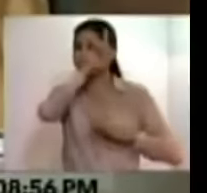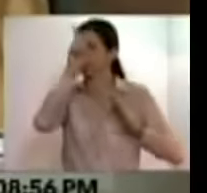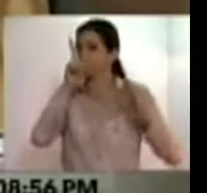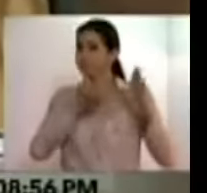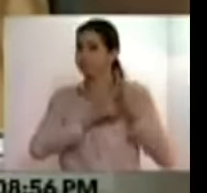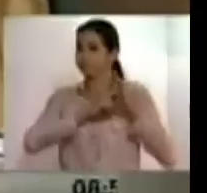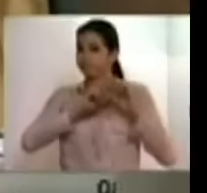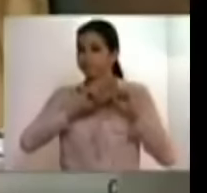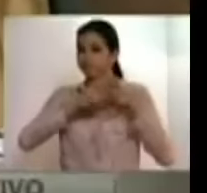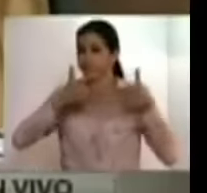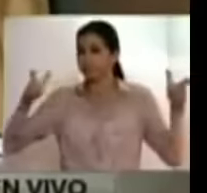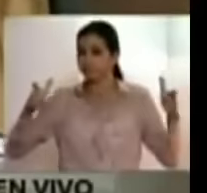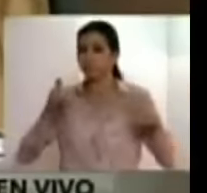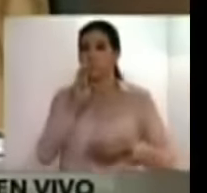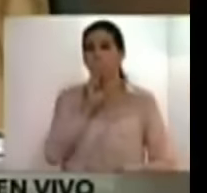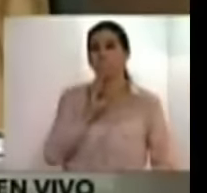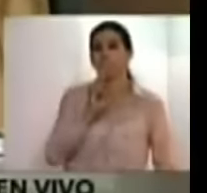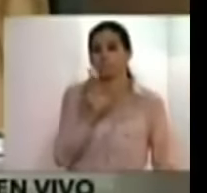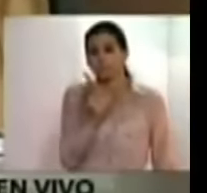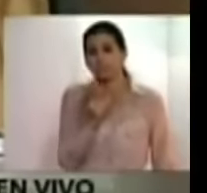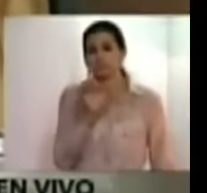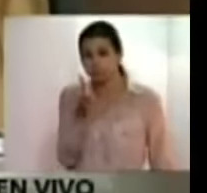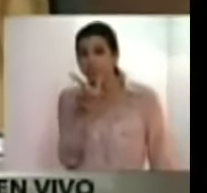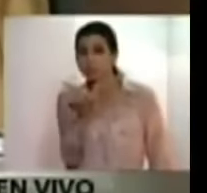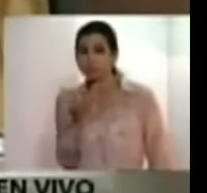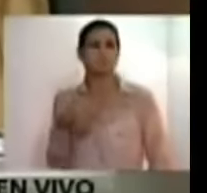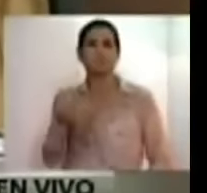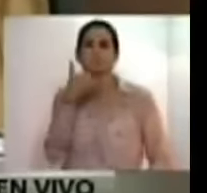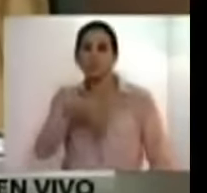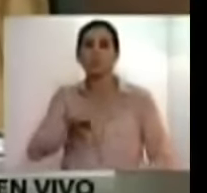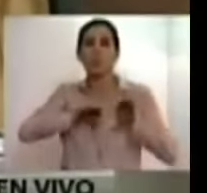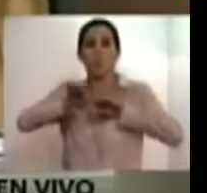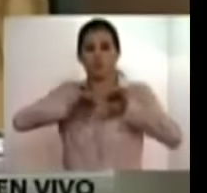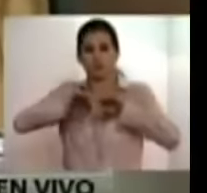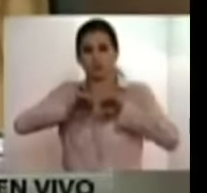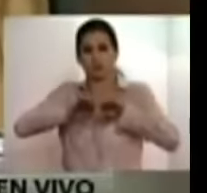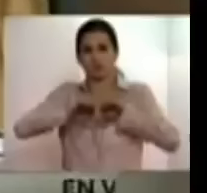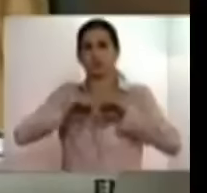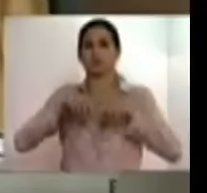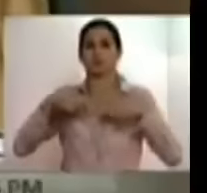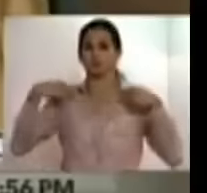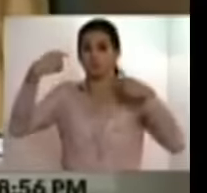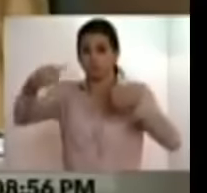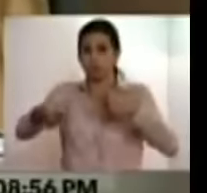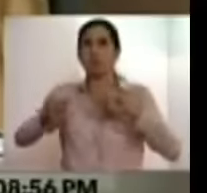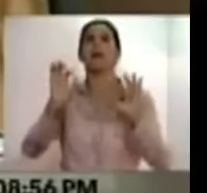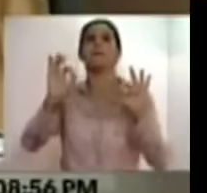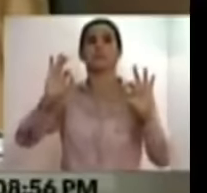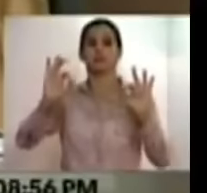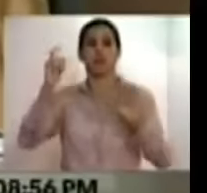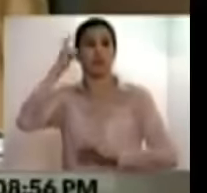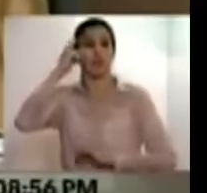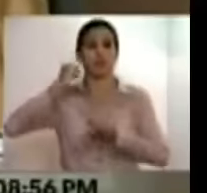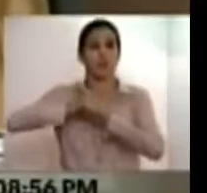Partido Socialista Unido de Venezuela para el próximo jueves a una jornada especial de